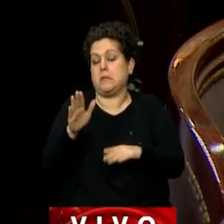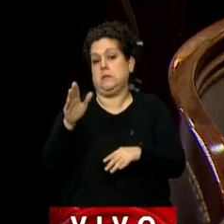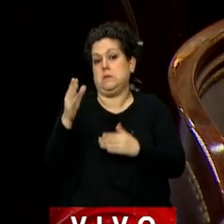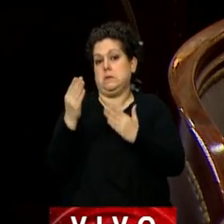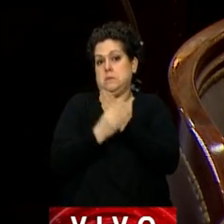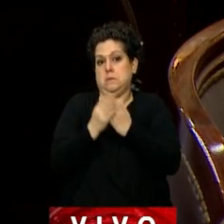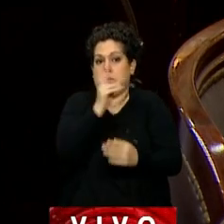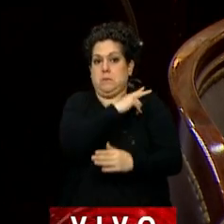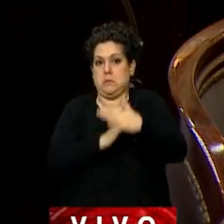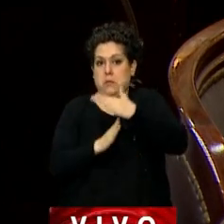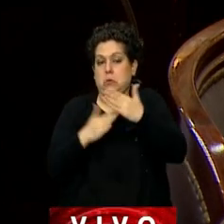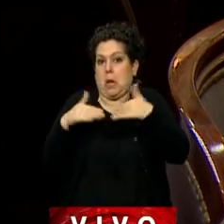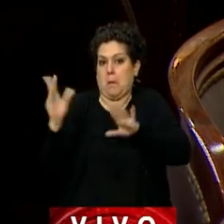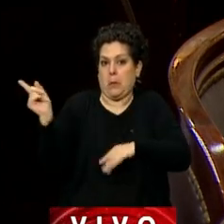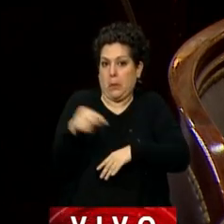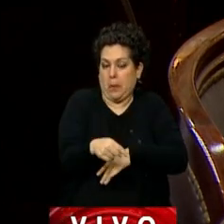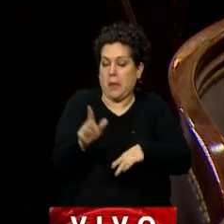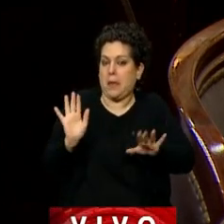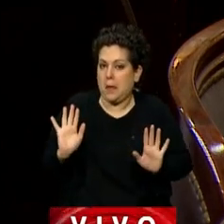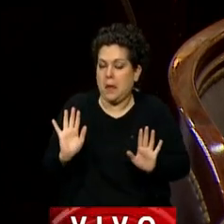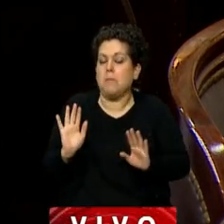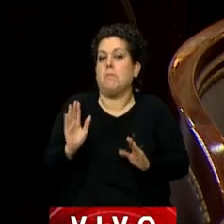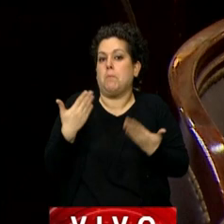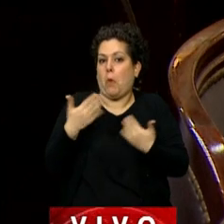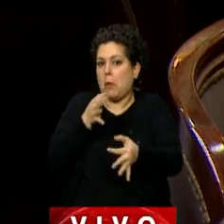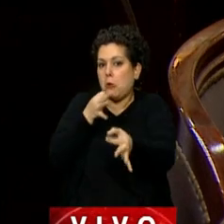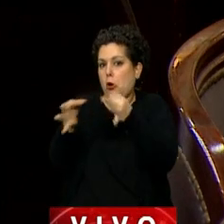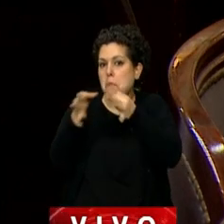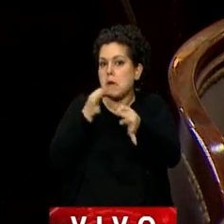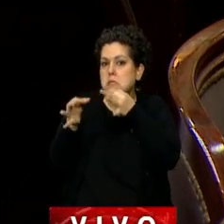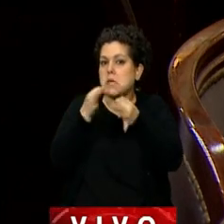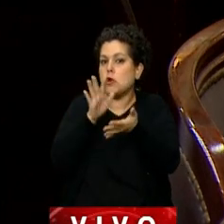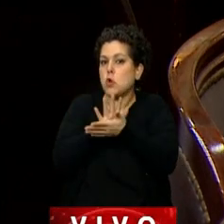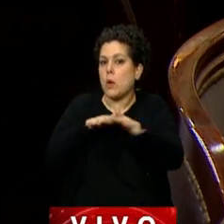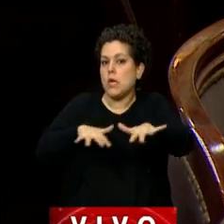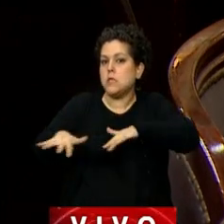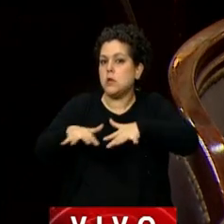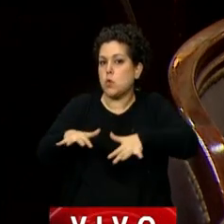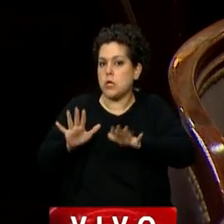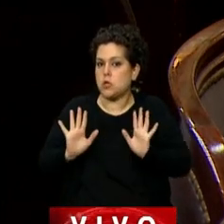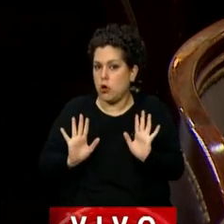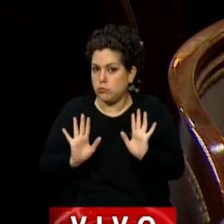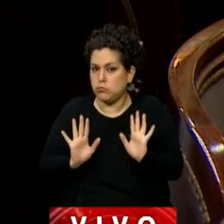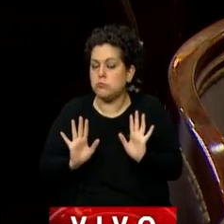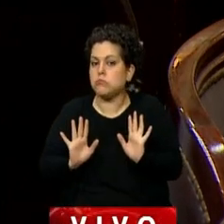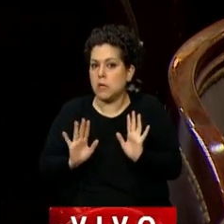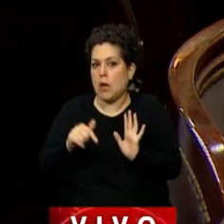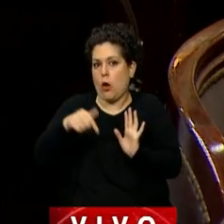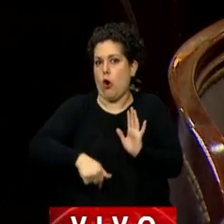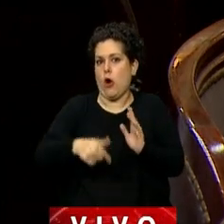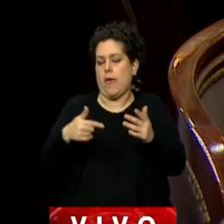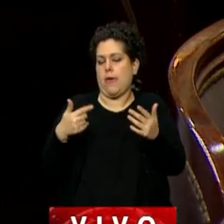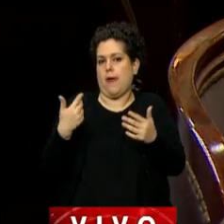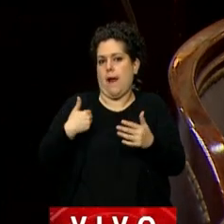venga y establezcamos una conversación en torno a las circunstancias que vive el